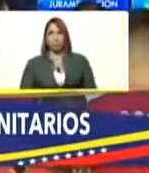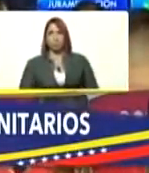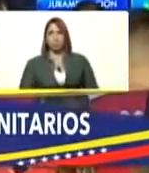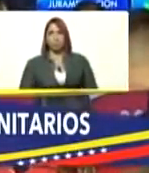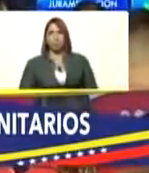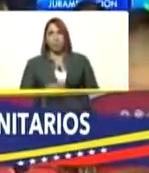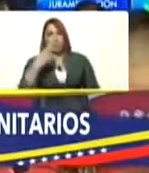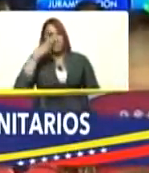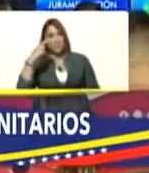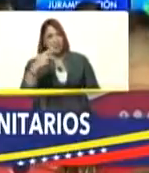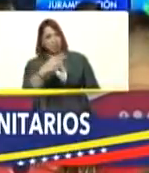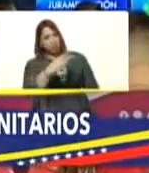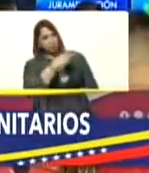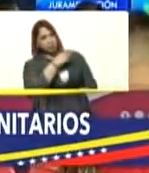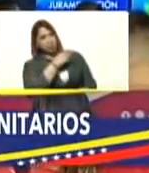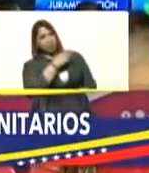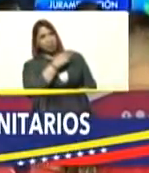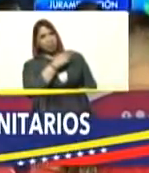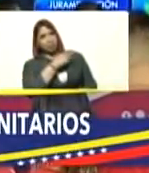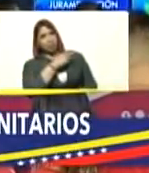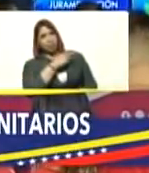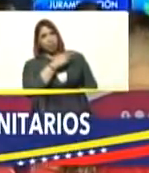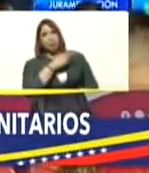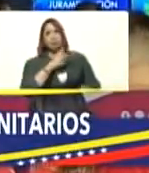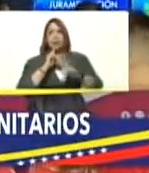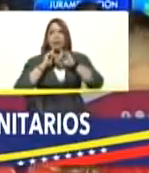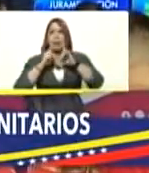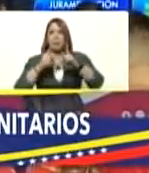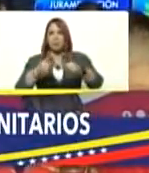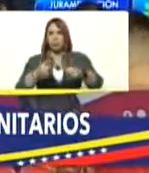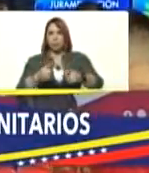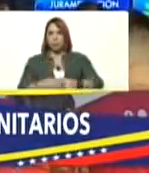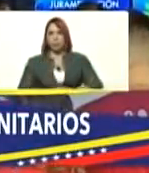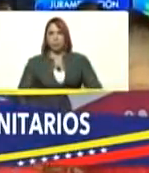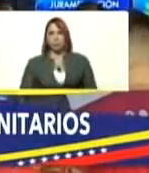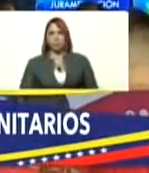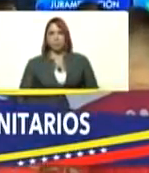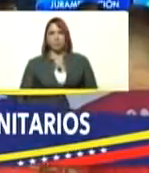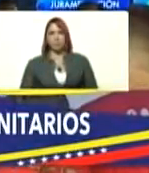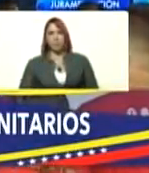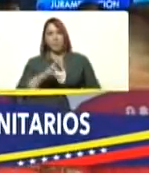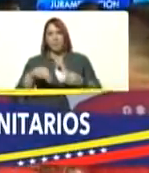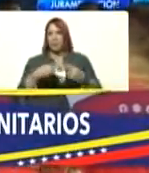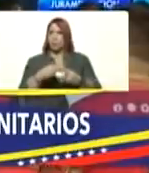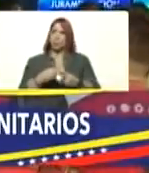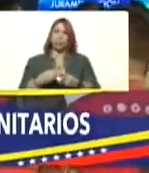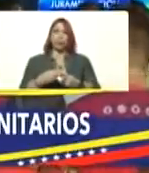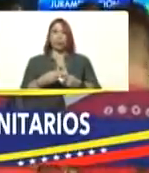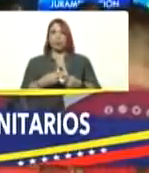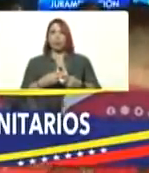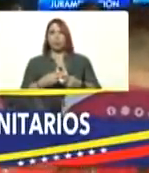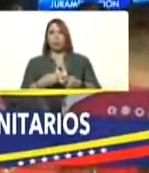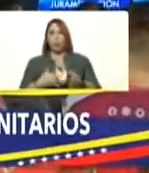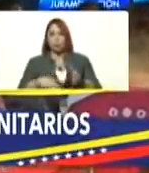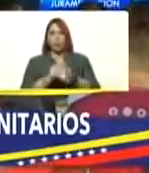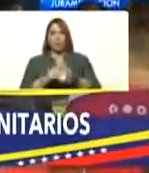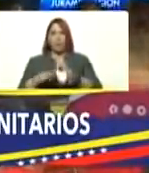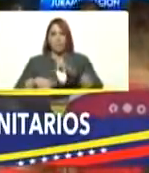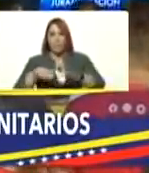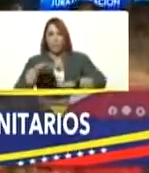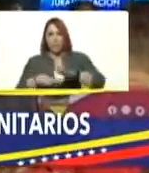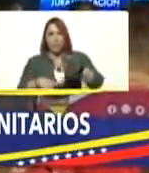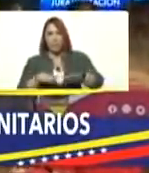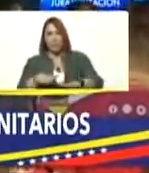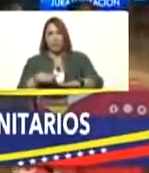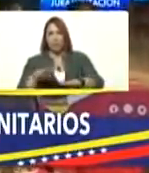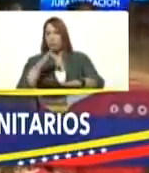la vista atrás, se ve la senda que más nunca irá a pasar. Caminante